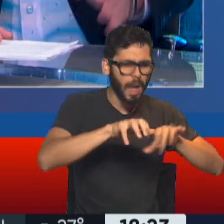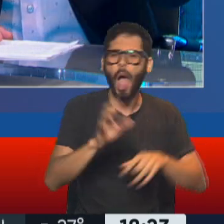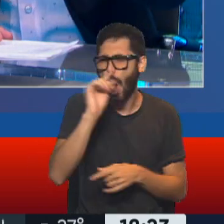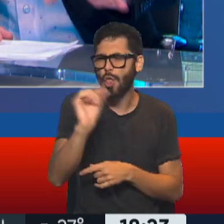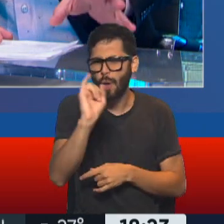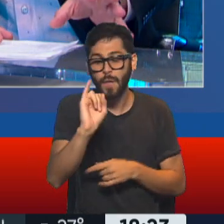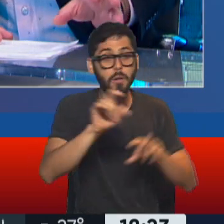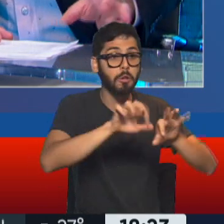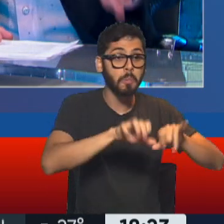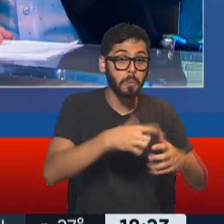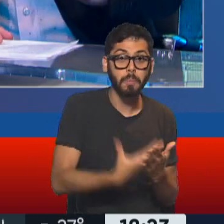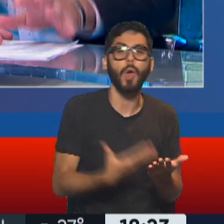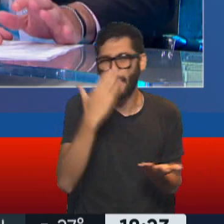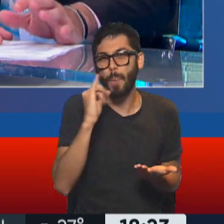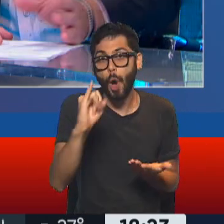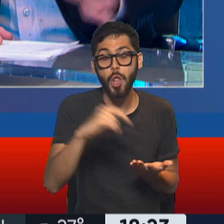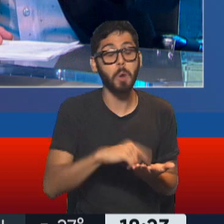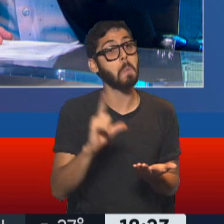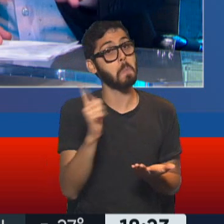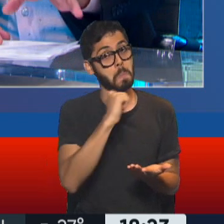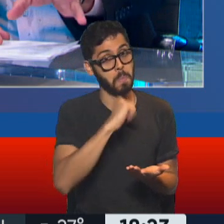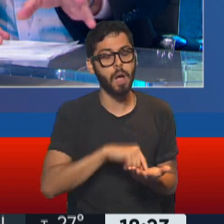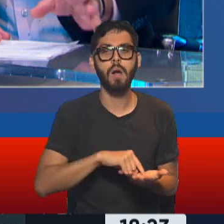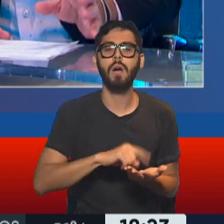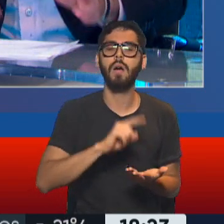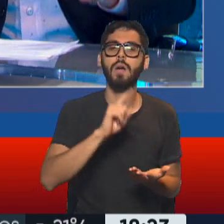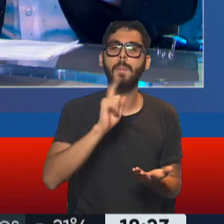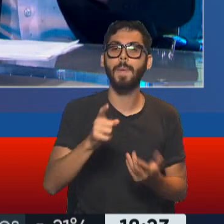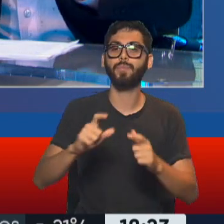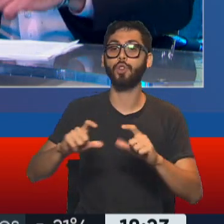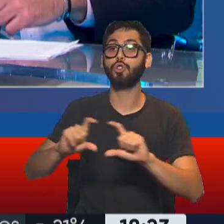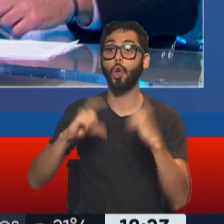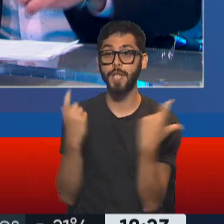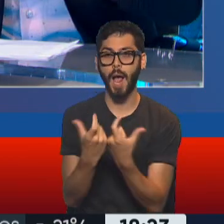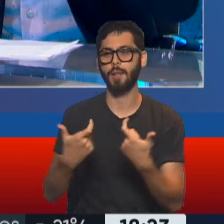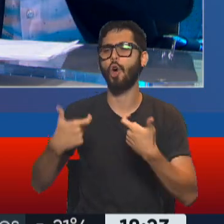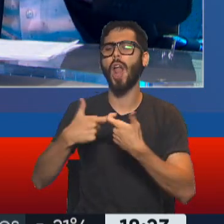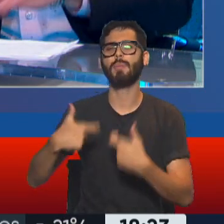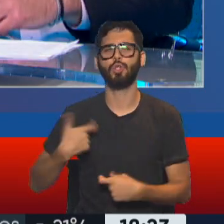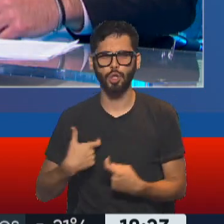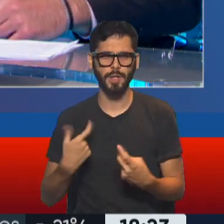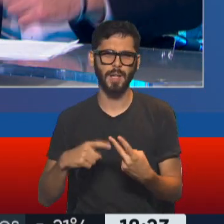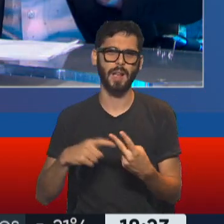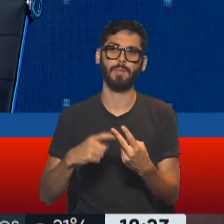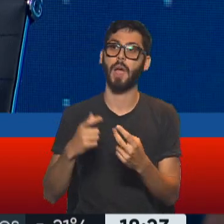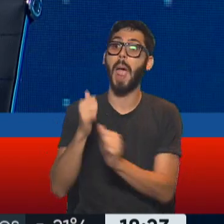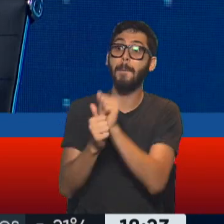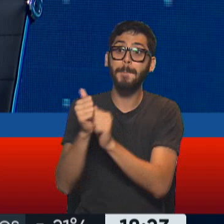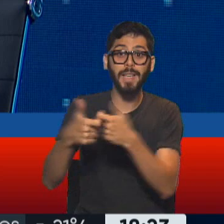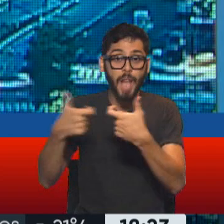ratito. Así que me parece que ahí está. También vamos a ver que desde el punto de vista social, las organizaciones sociales, organizaciones